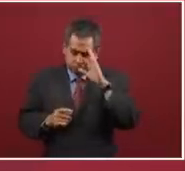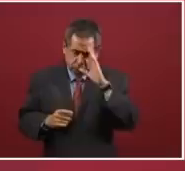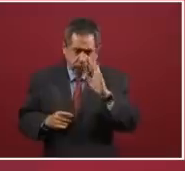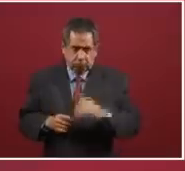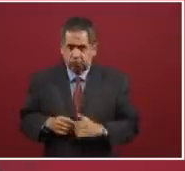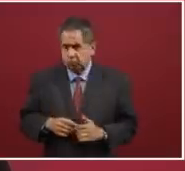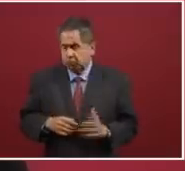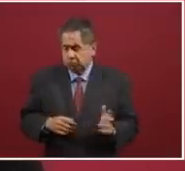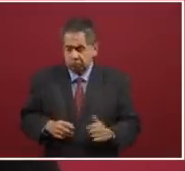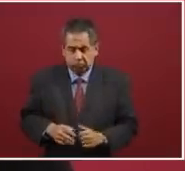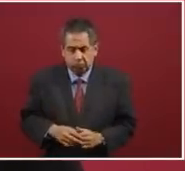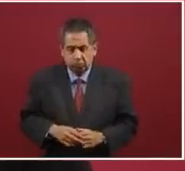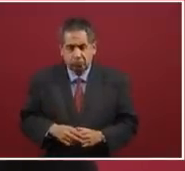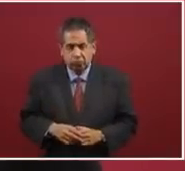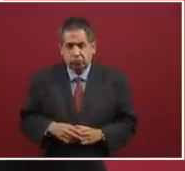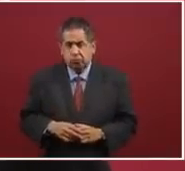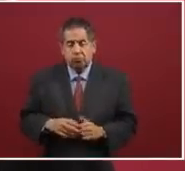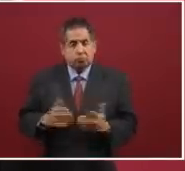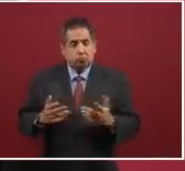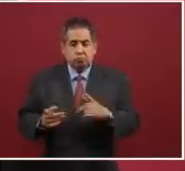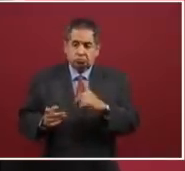eran bien